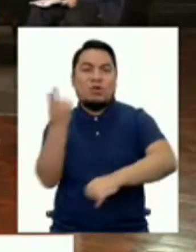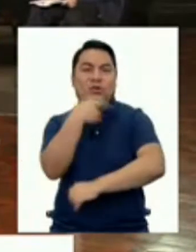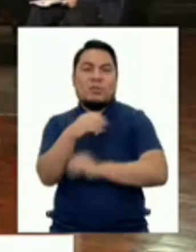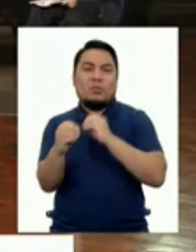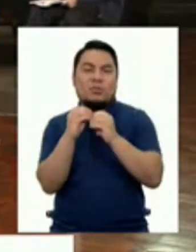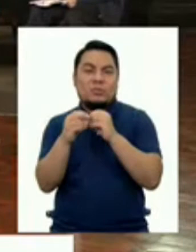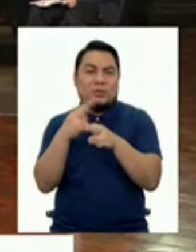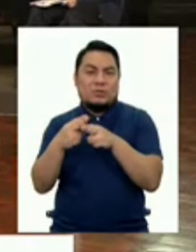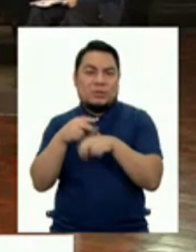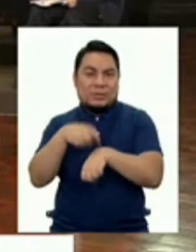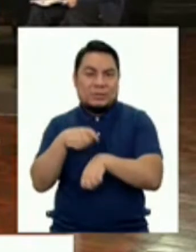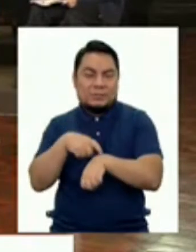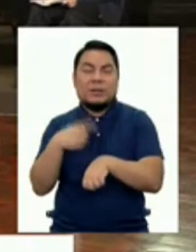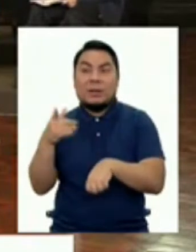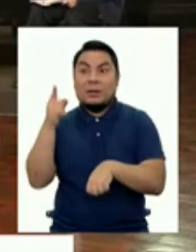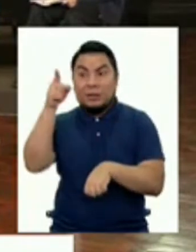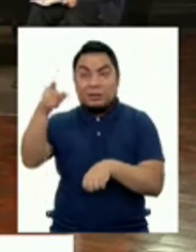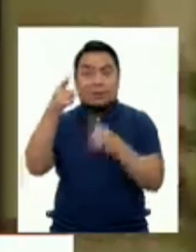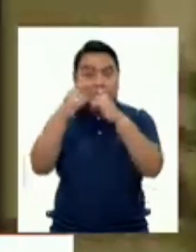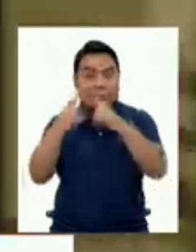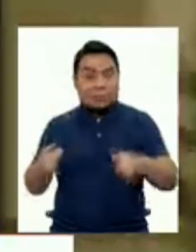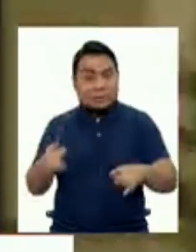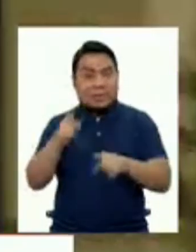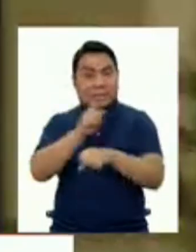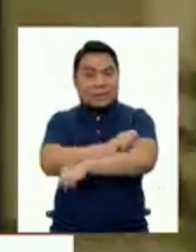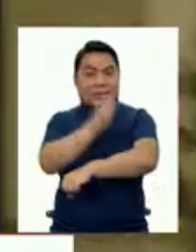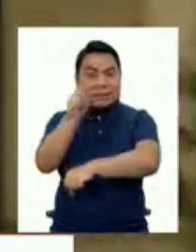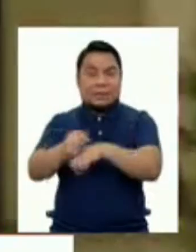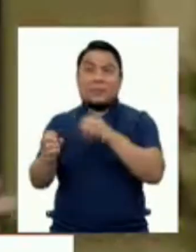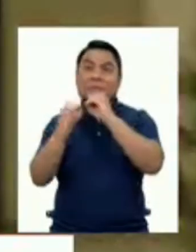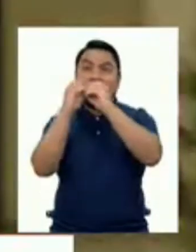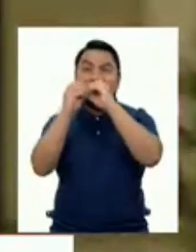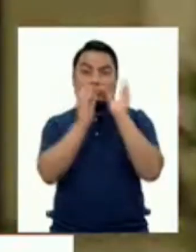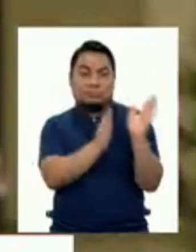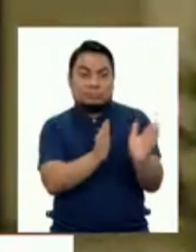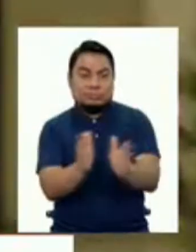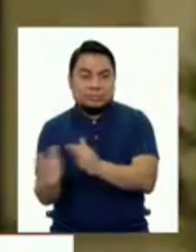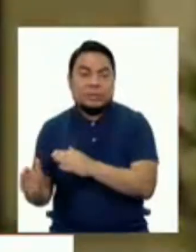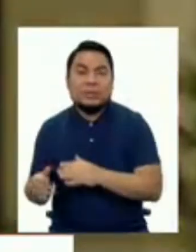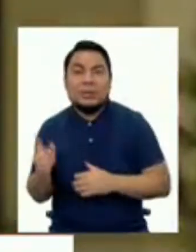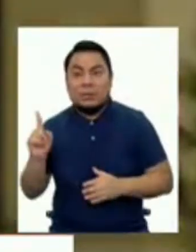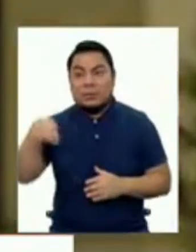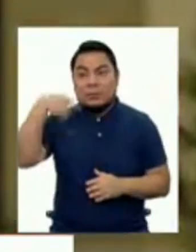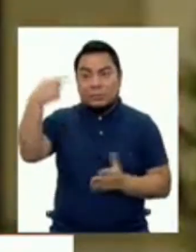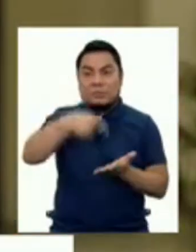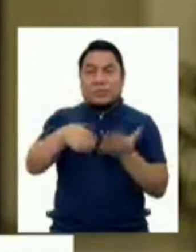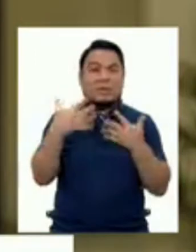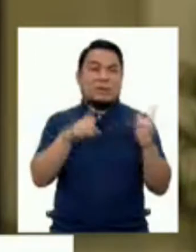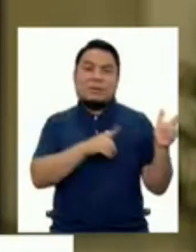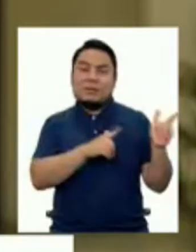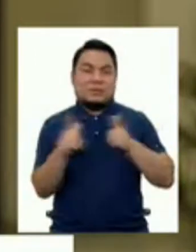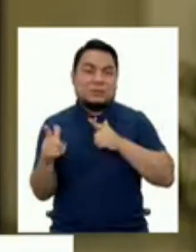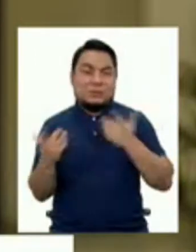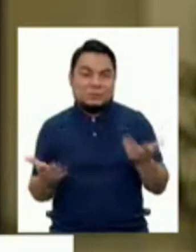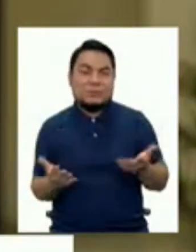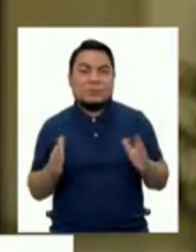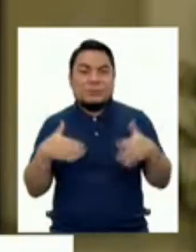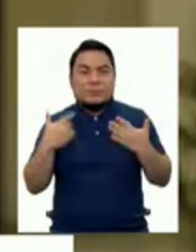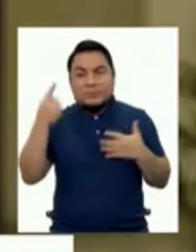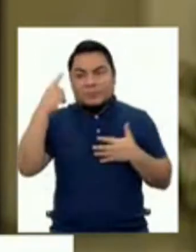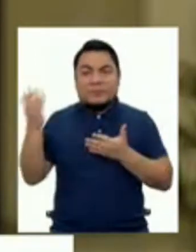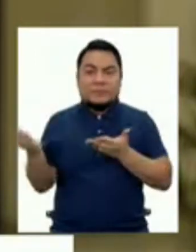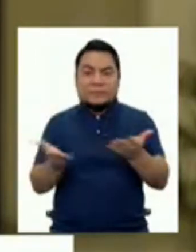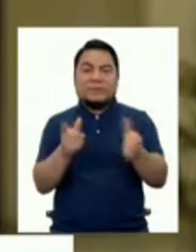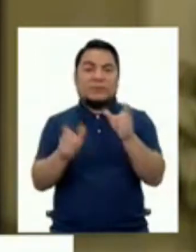haciendo el seguimiento para que el hospital COVID Tacna, que está en construcción, pueda en la próxima semana estar concluida y puesta